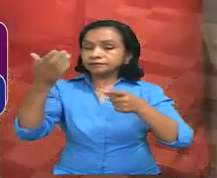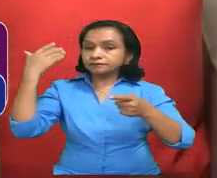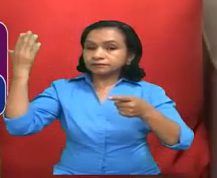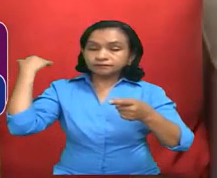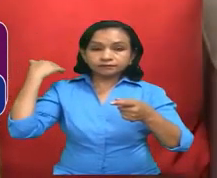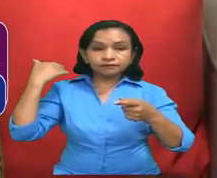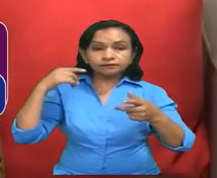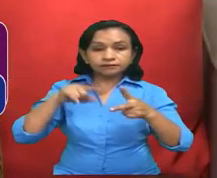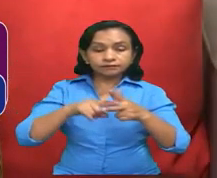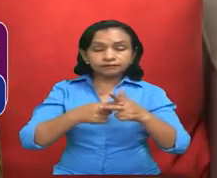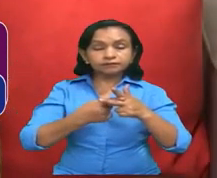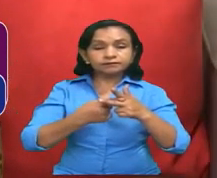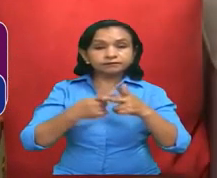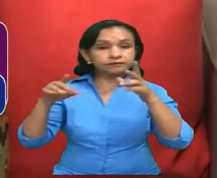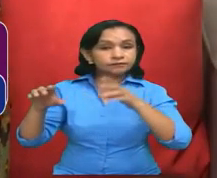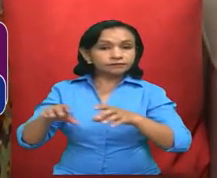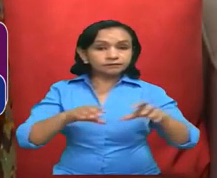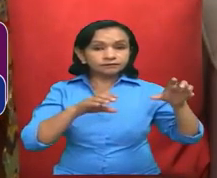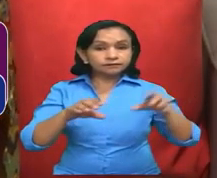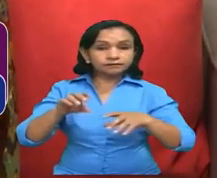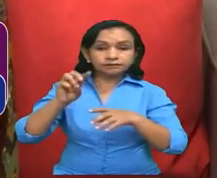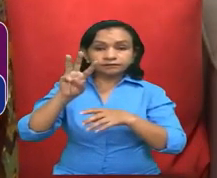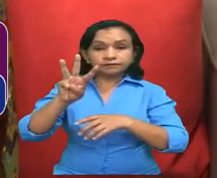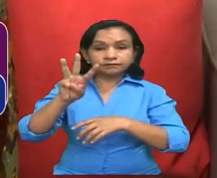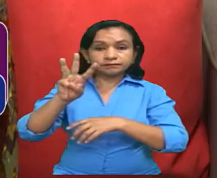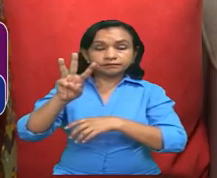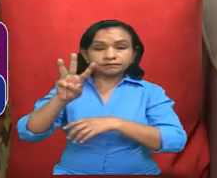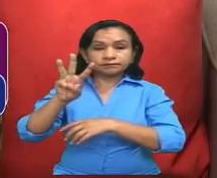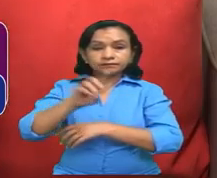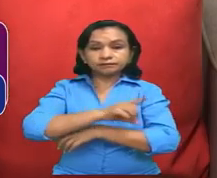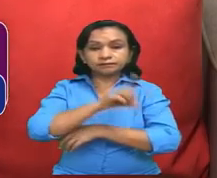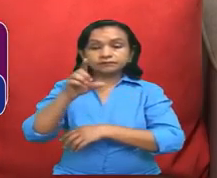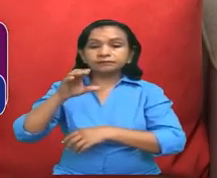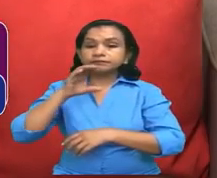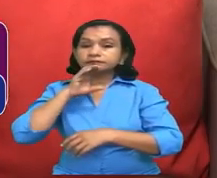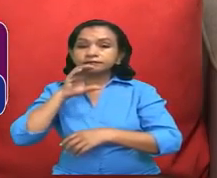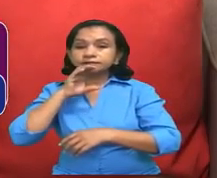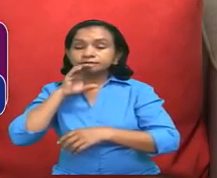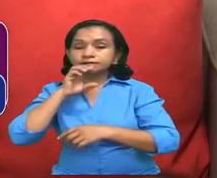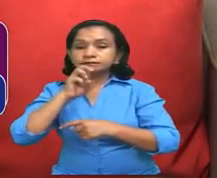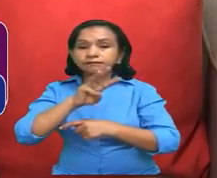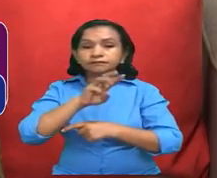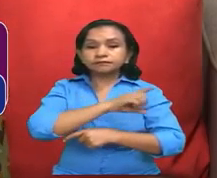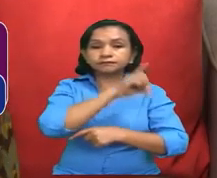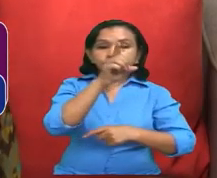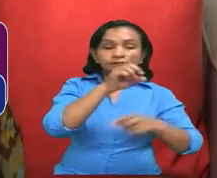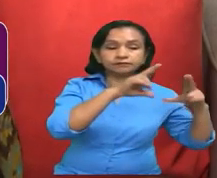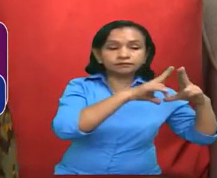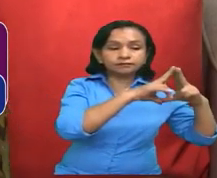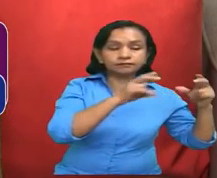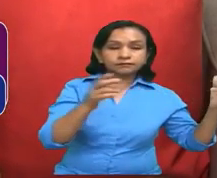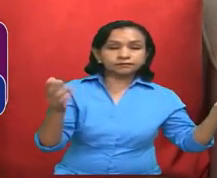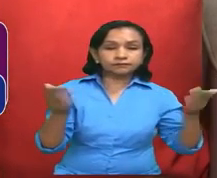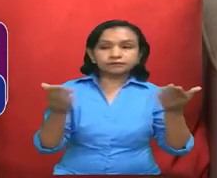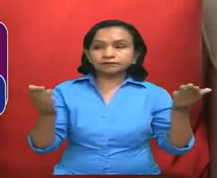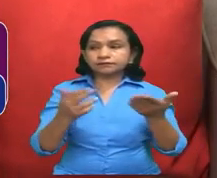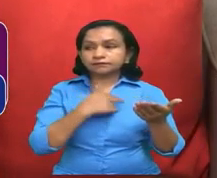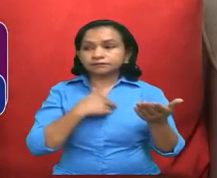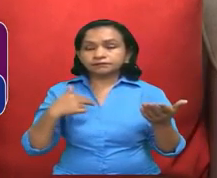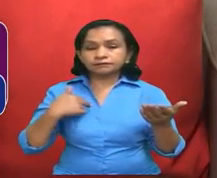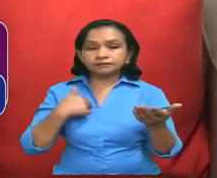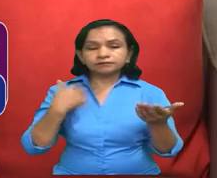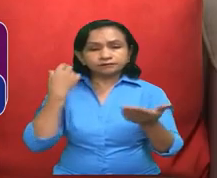este paquete multidestino que incluye ir, entiendo, me decían ellos que son en el paquete que están ofreciendo en la actualidad, porque